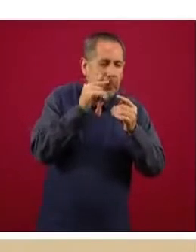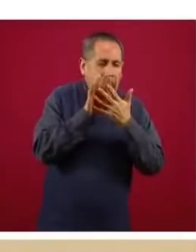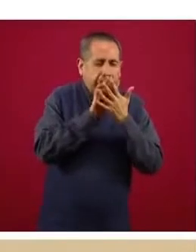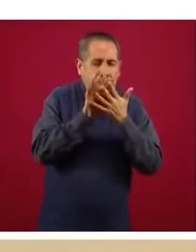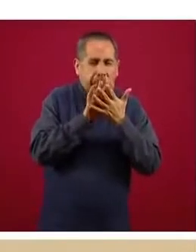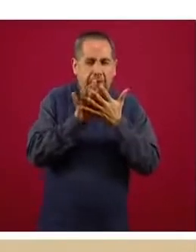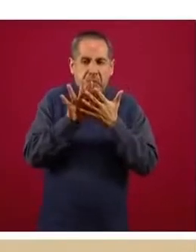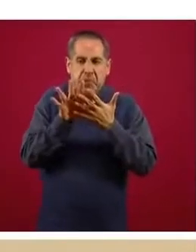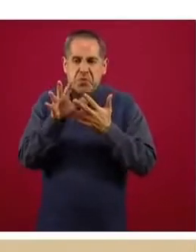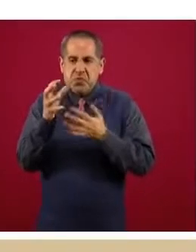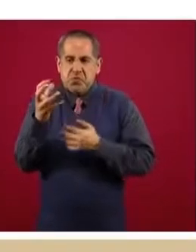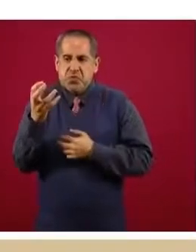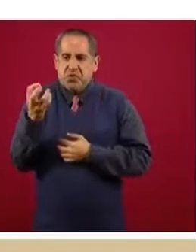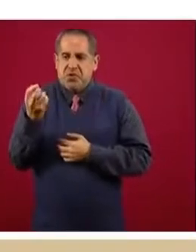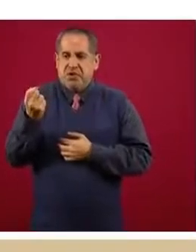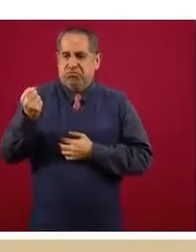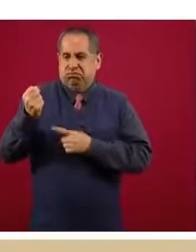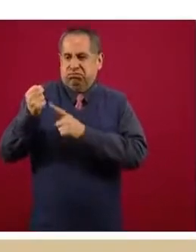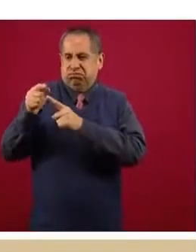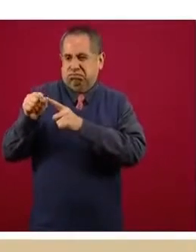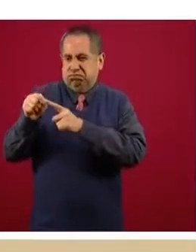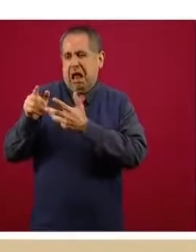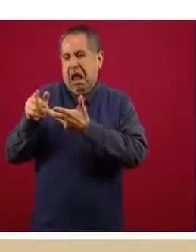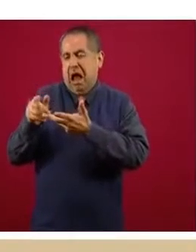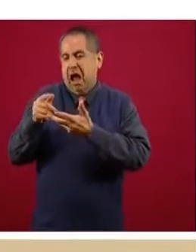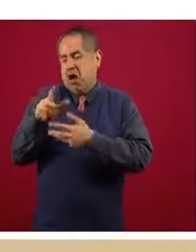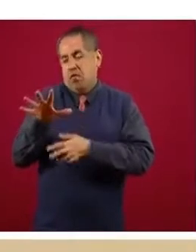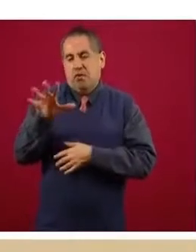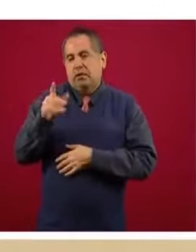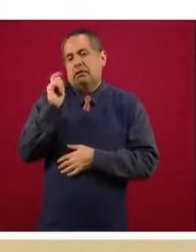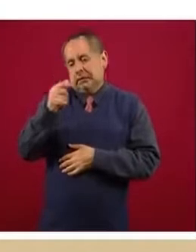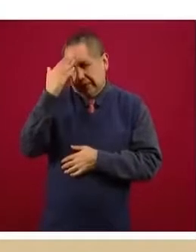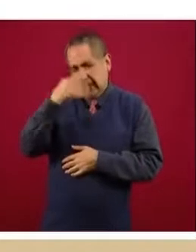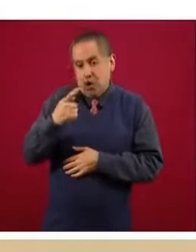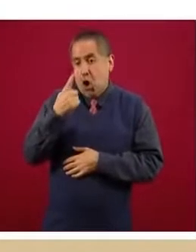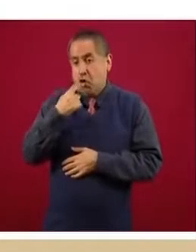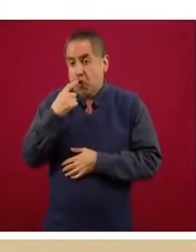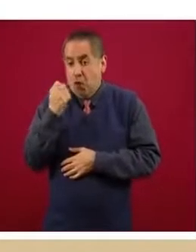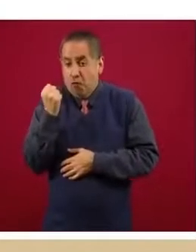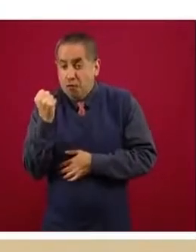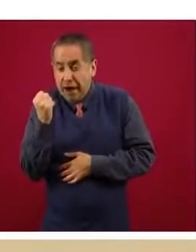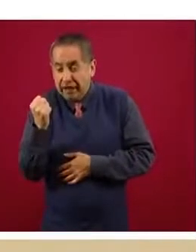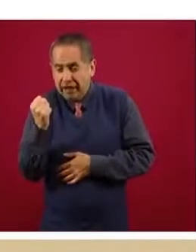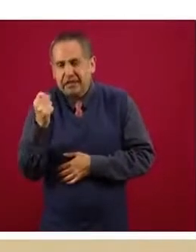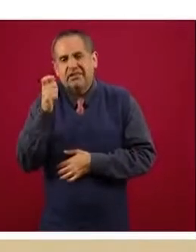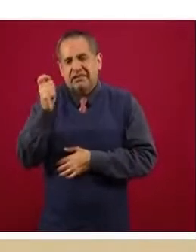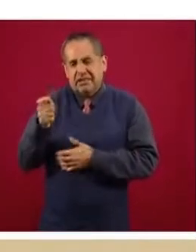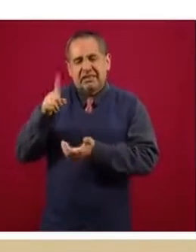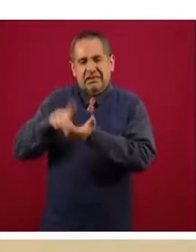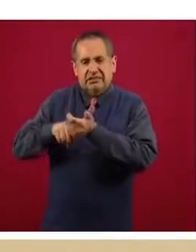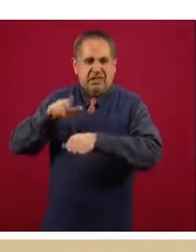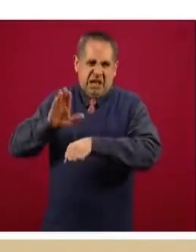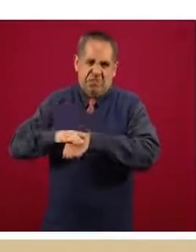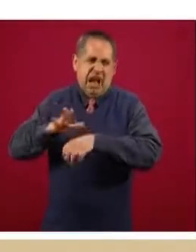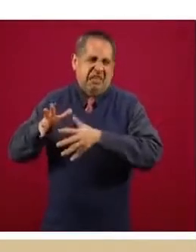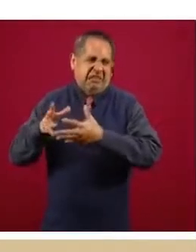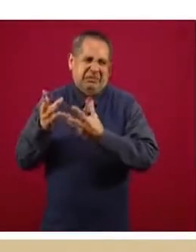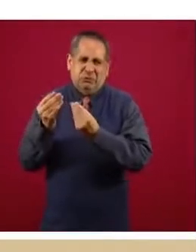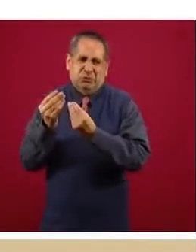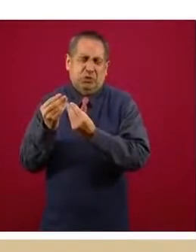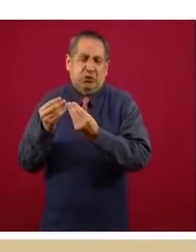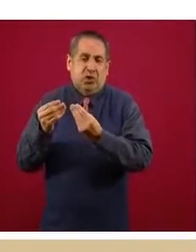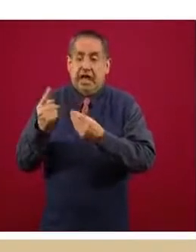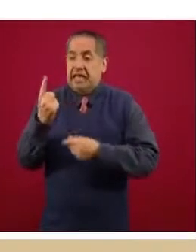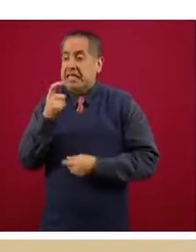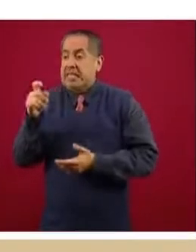colores más intensos del mismo rojo. Mientras más intenso el color, significa que hay una mayor tasa de incidencia por